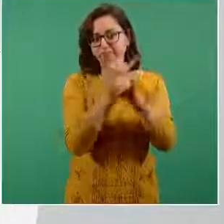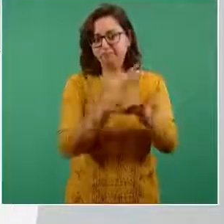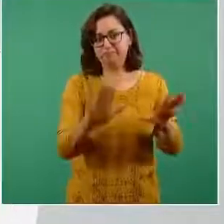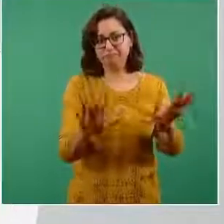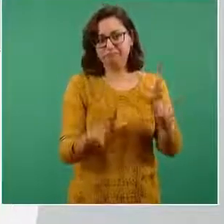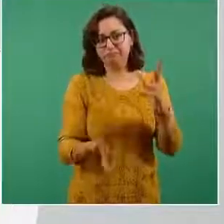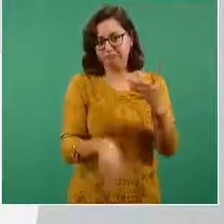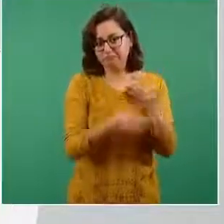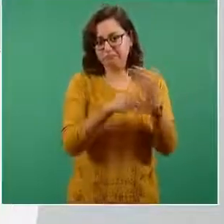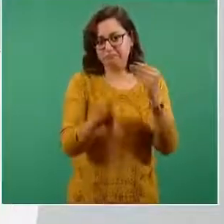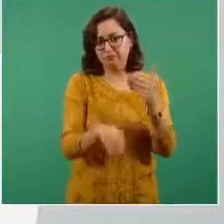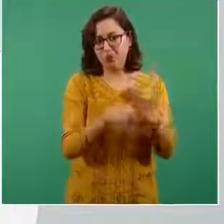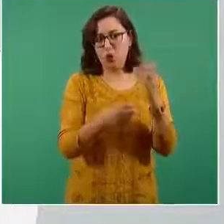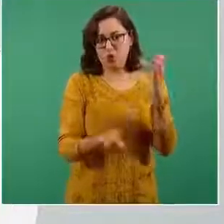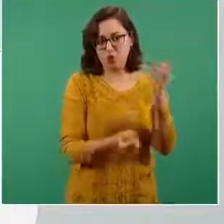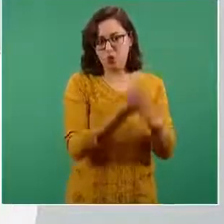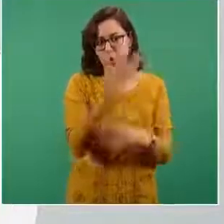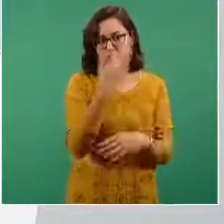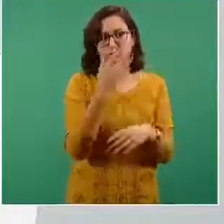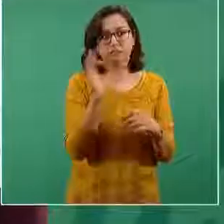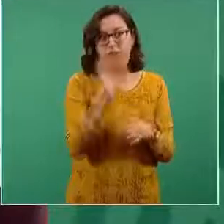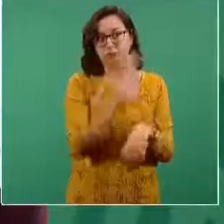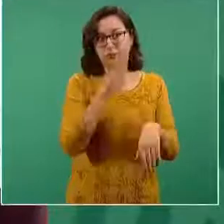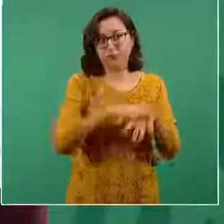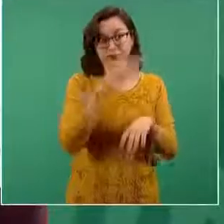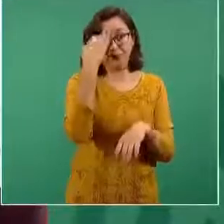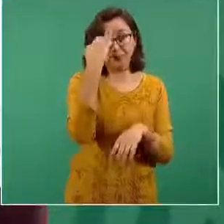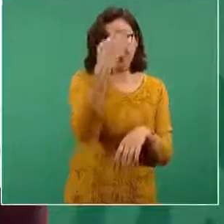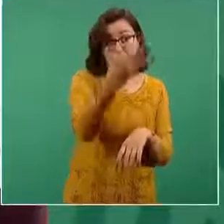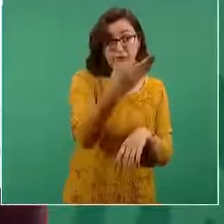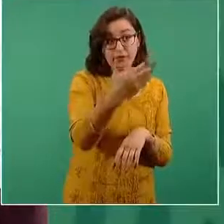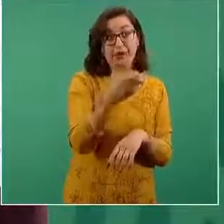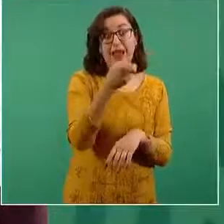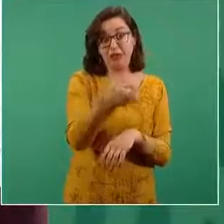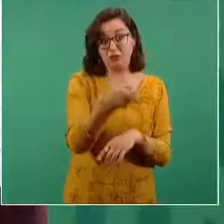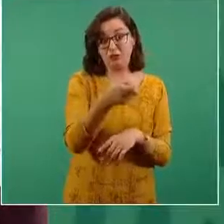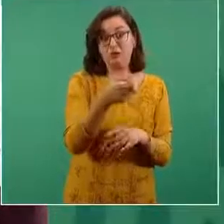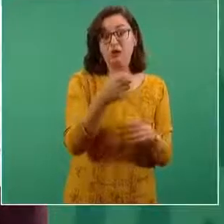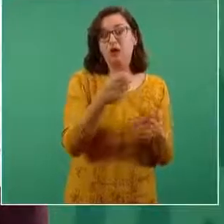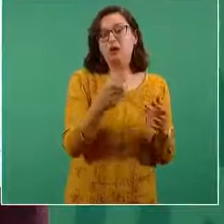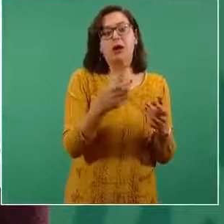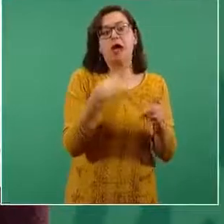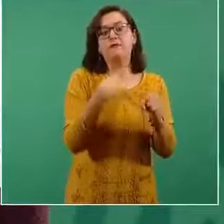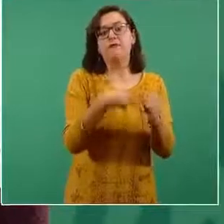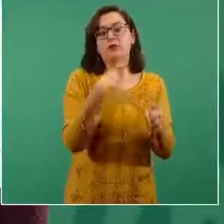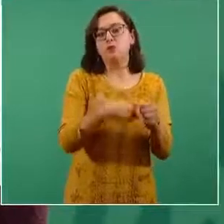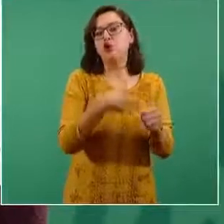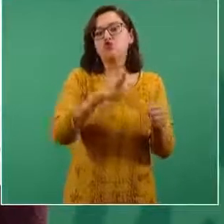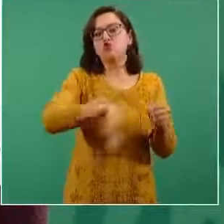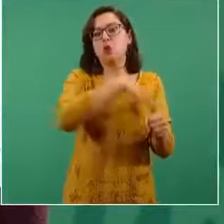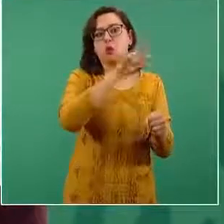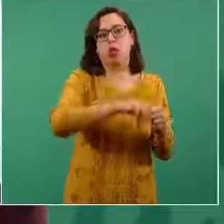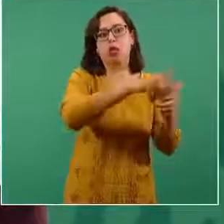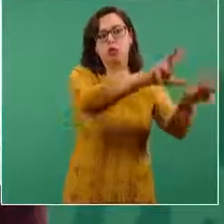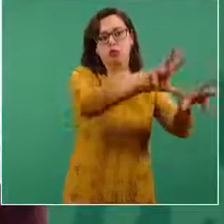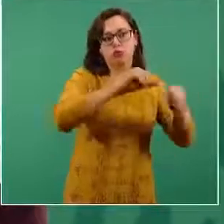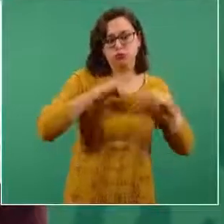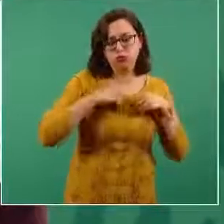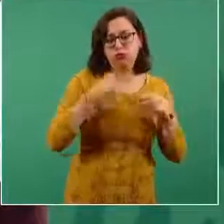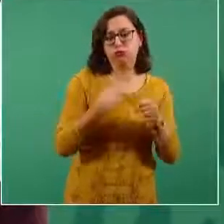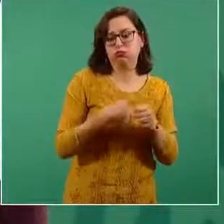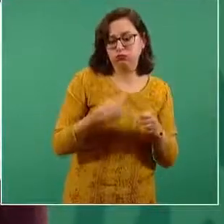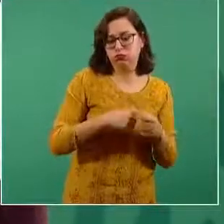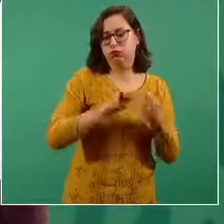y pudieran ser más meses. Esto esperamos, este mismo tipo de información para efectos de las vacunas, la estamos